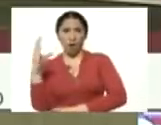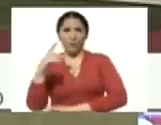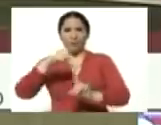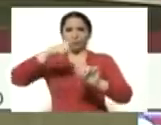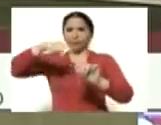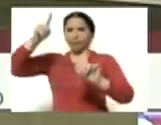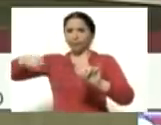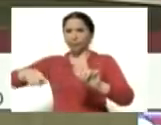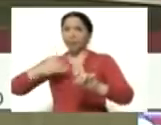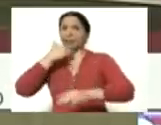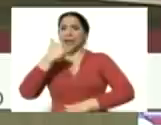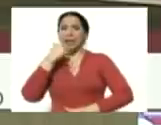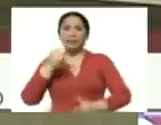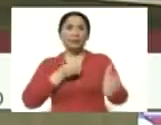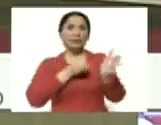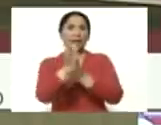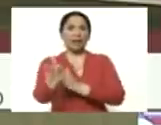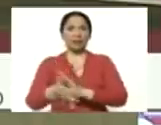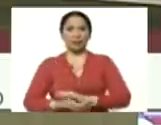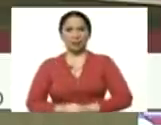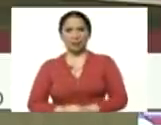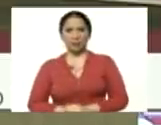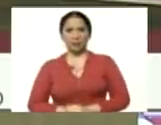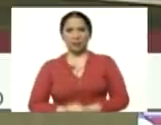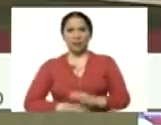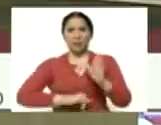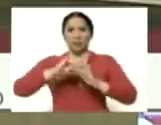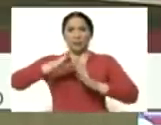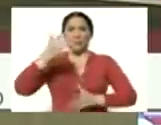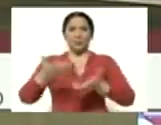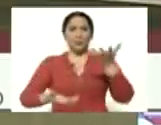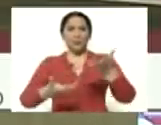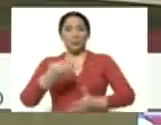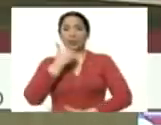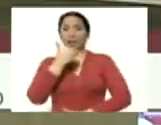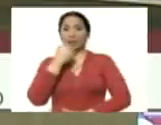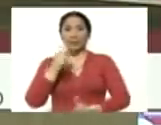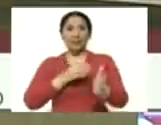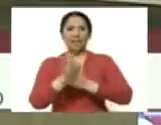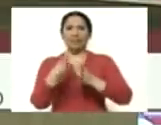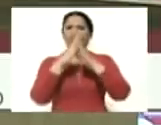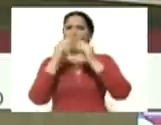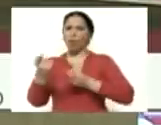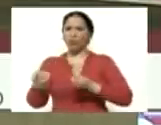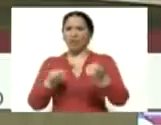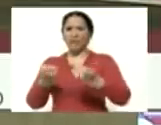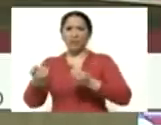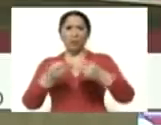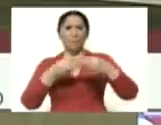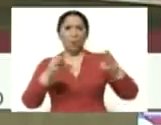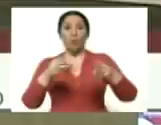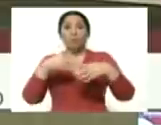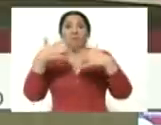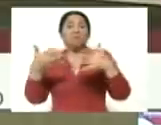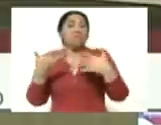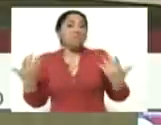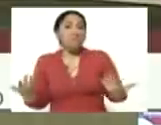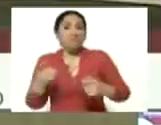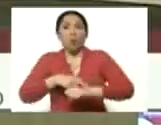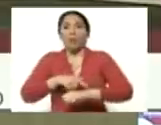electricidad casi gratuita, gas casi gratuito, todos los servicios públicos? ¿En qué momento, señor